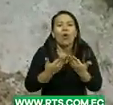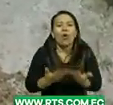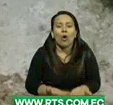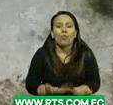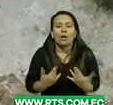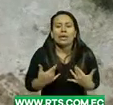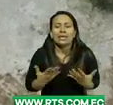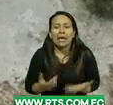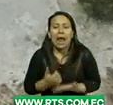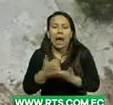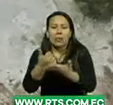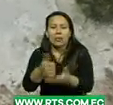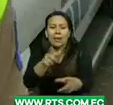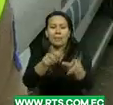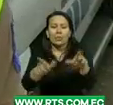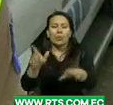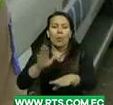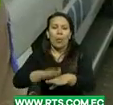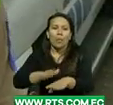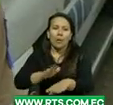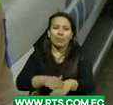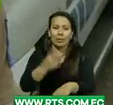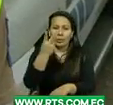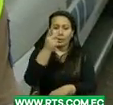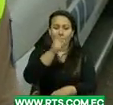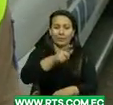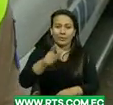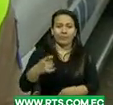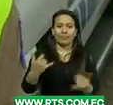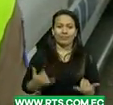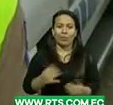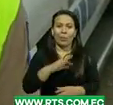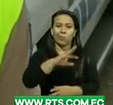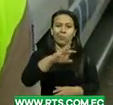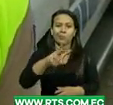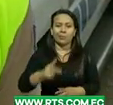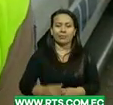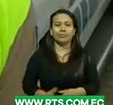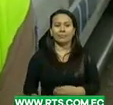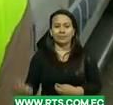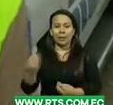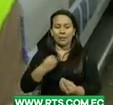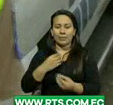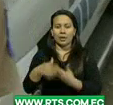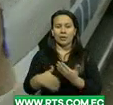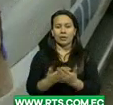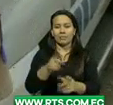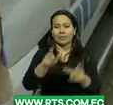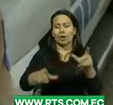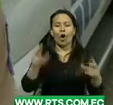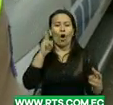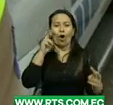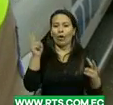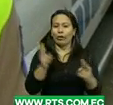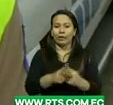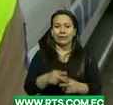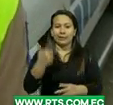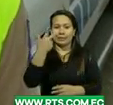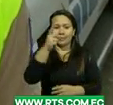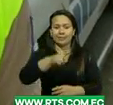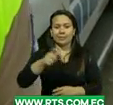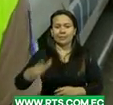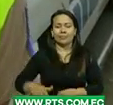de los sospechosos. Que las dos personas han sido víctimas de un robo, los mismos que personas desconocidas, tres sujetos de